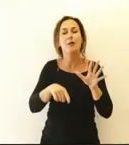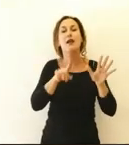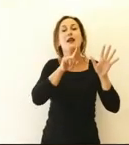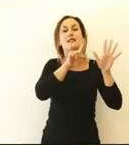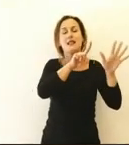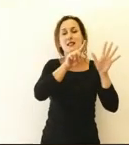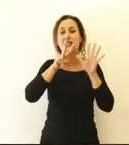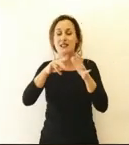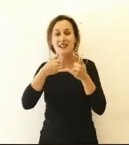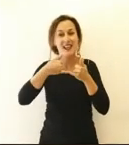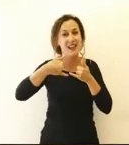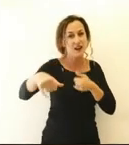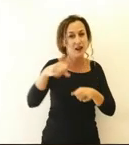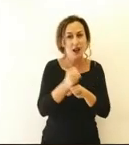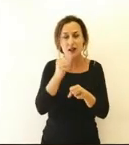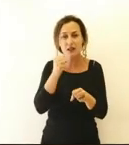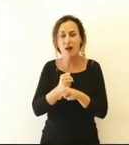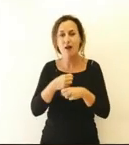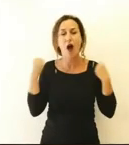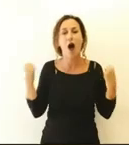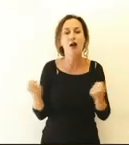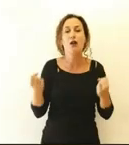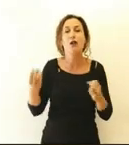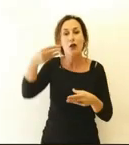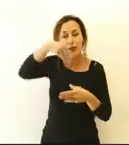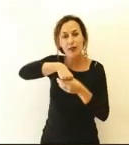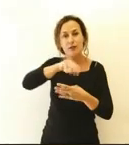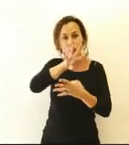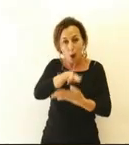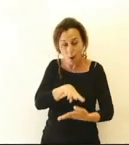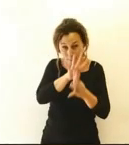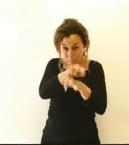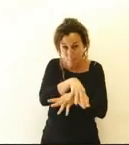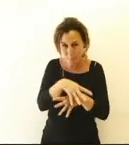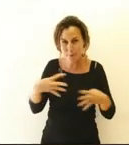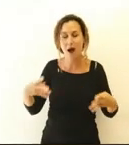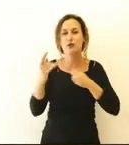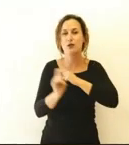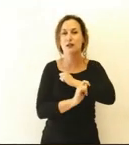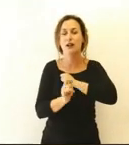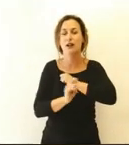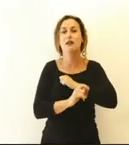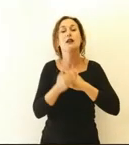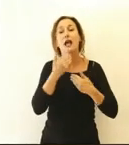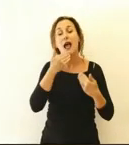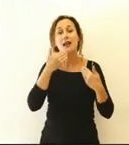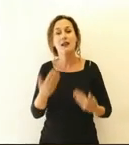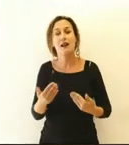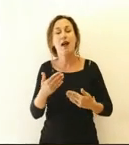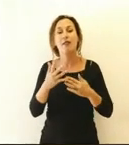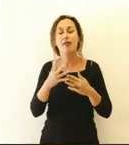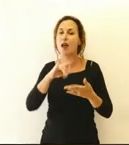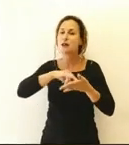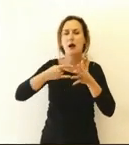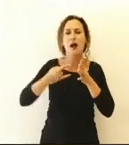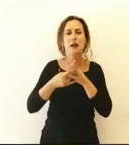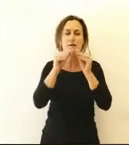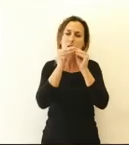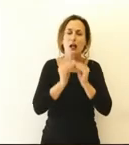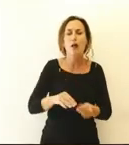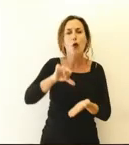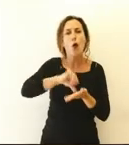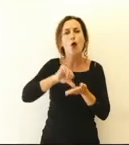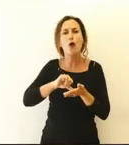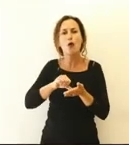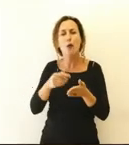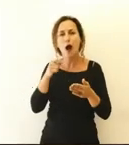ya identificadas en el marco estratégico. A través de una planificación urbana integral y orientada al futuro,